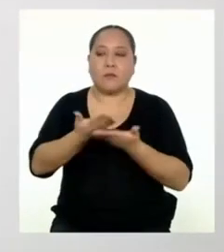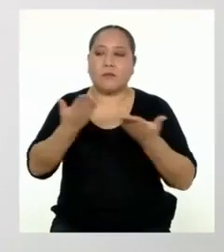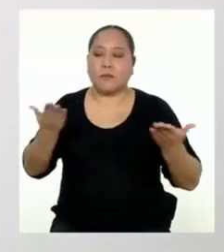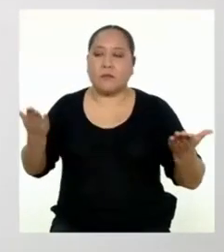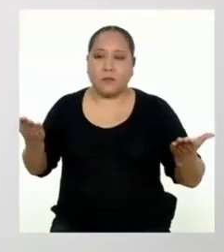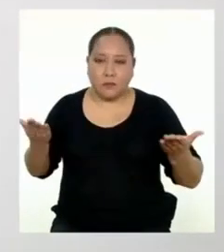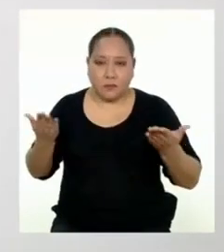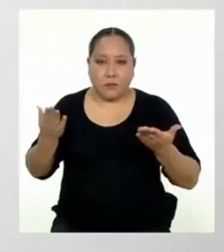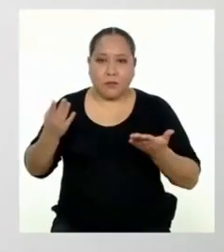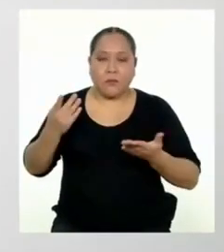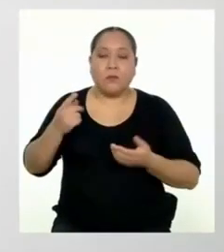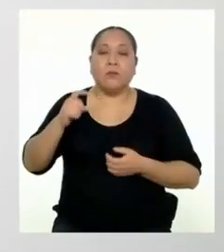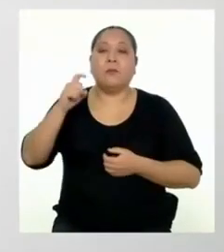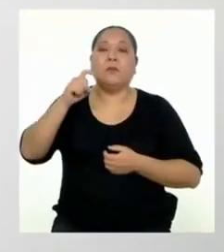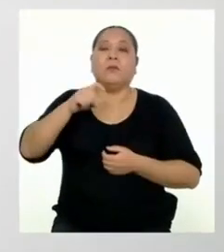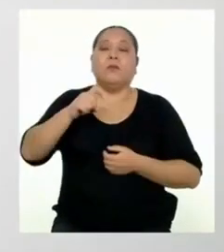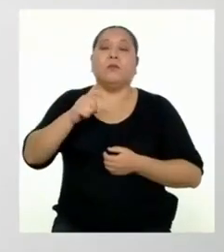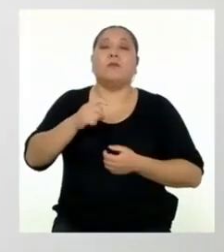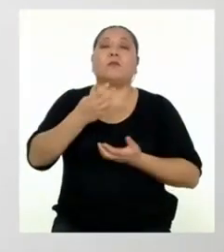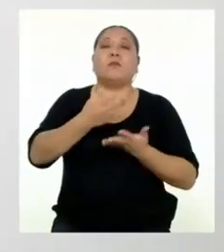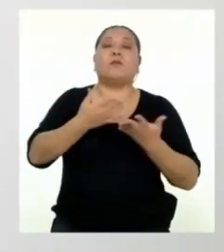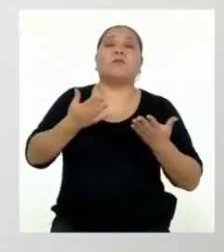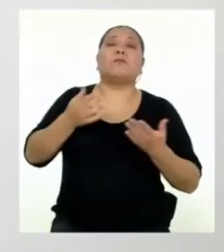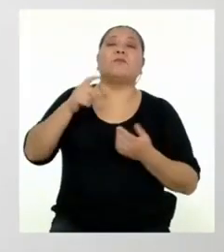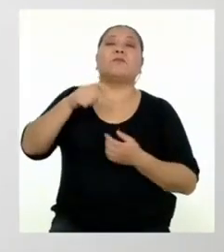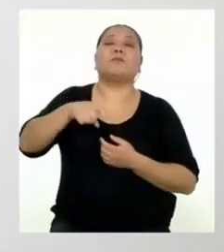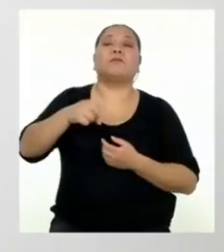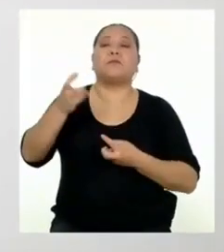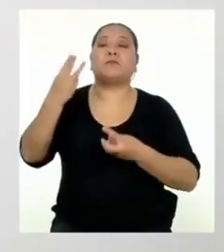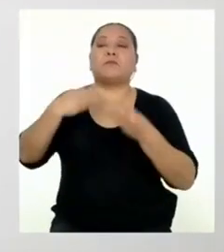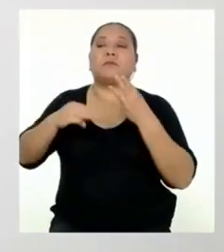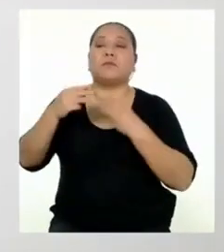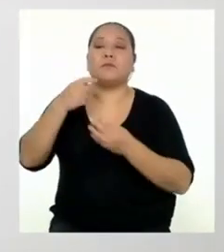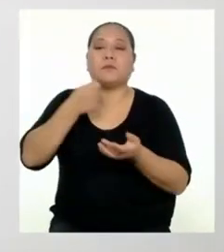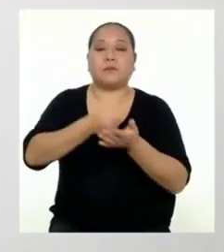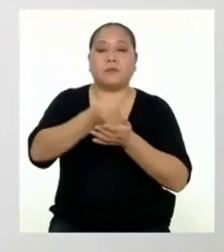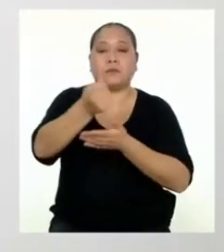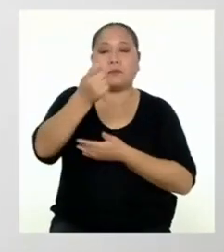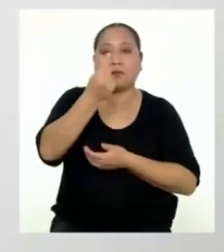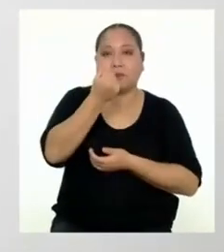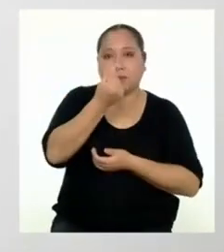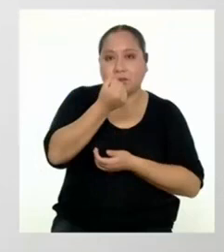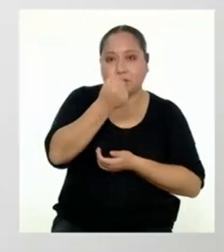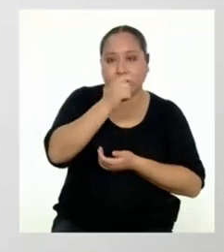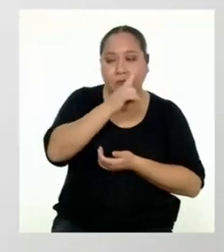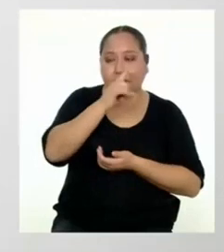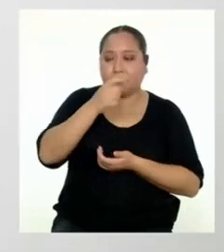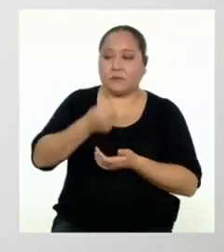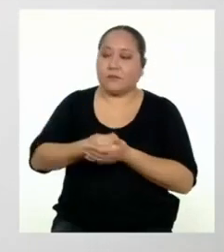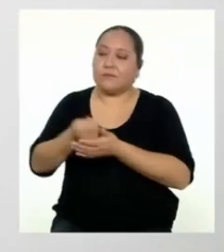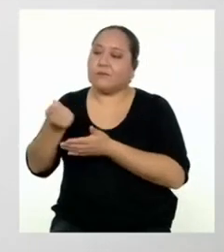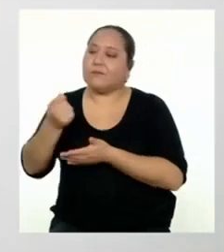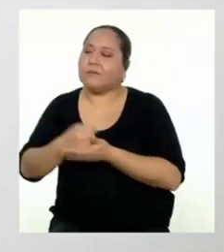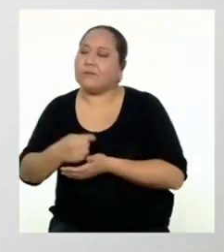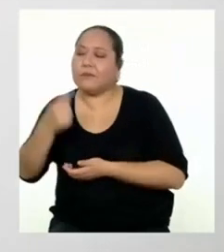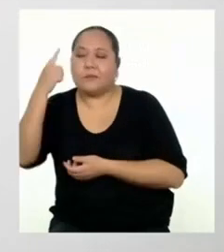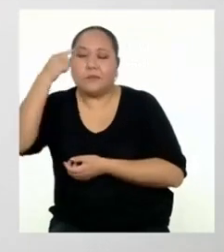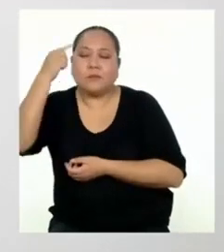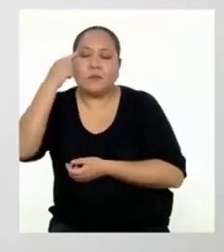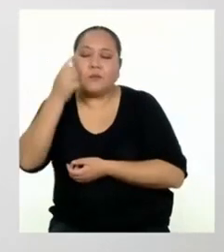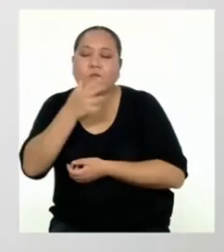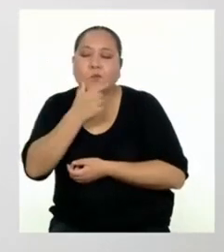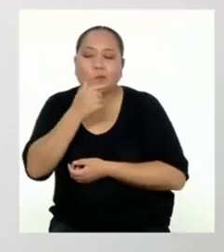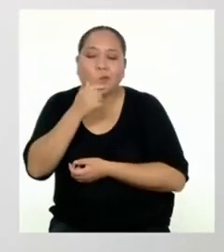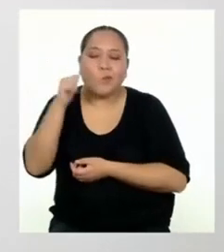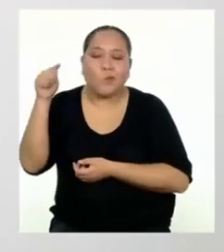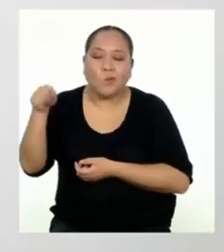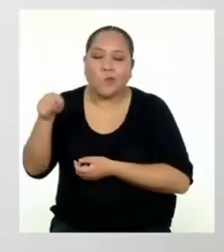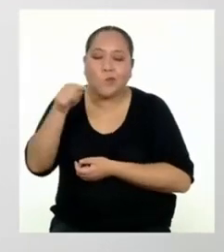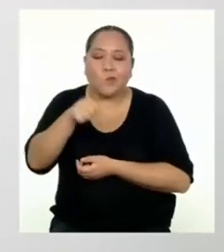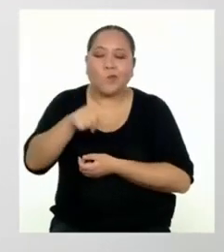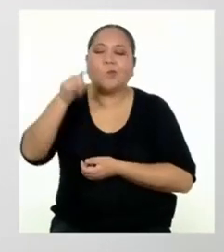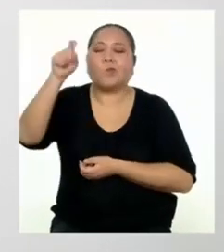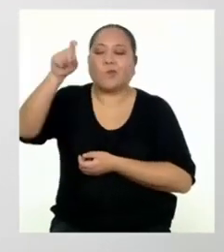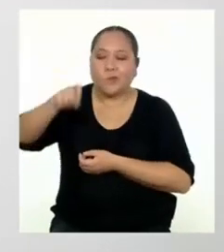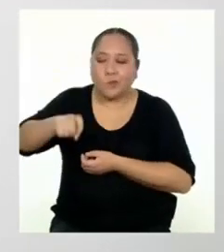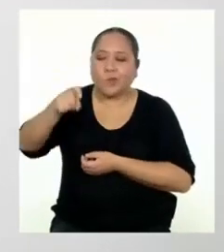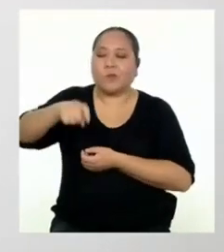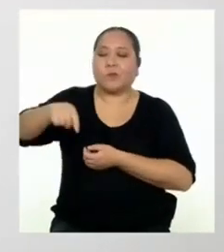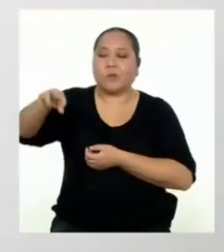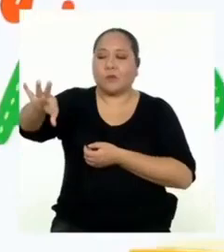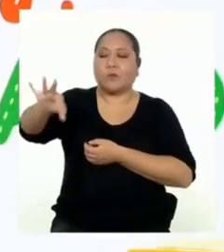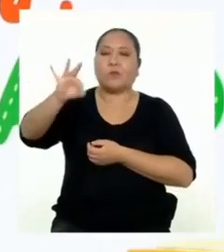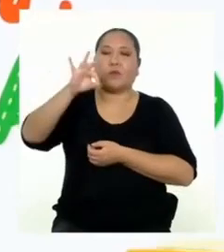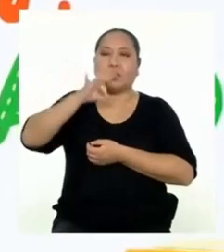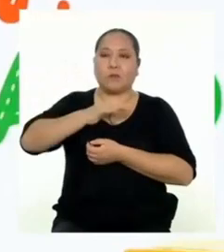encuentran disponibles en el mercado. Por eso, se debe gastar el dinero responsablemente, tomando en consideración aquellos que nos va a